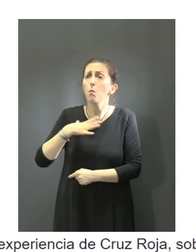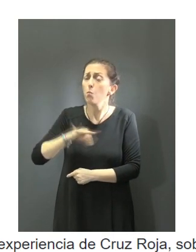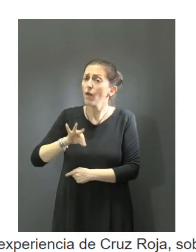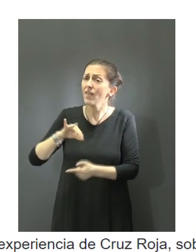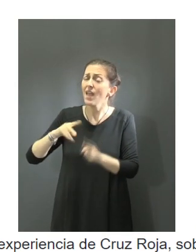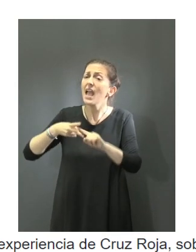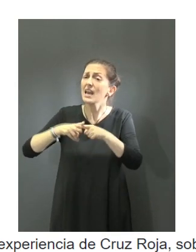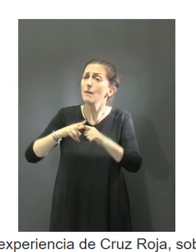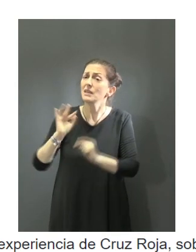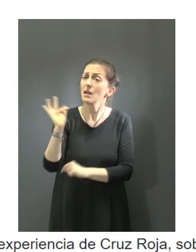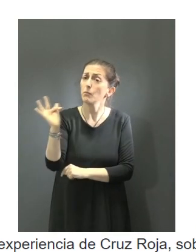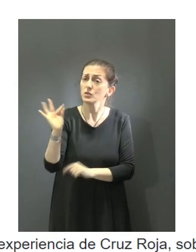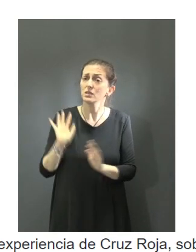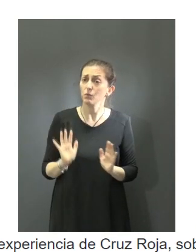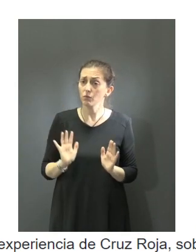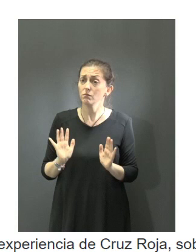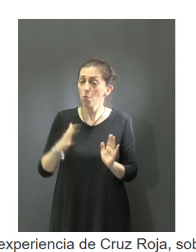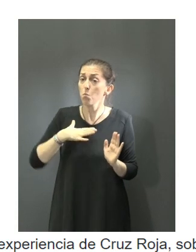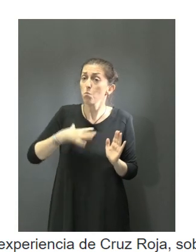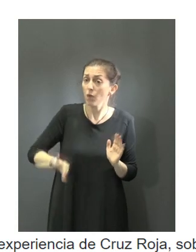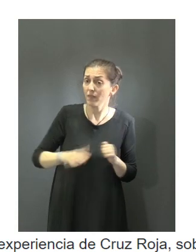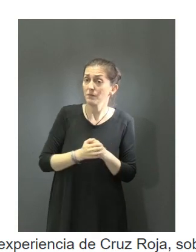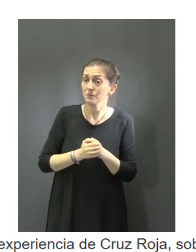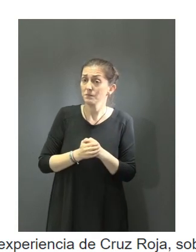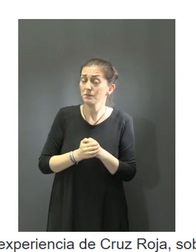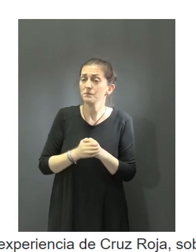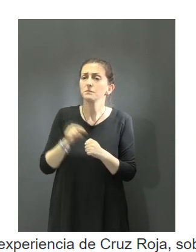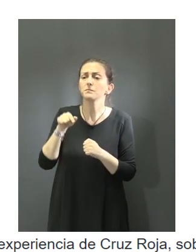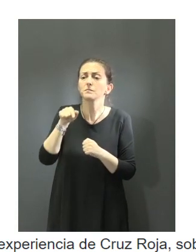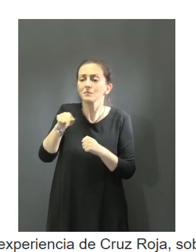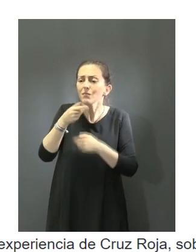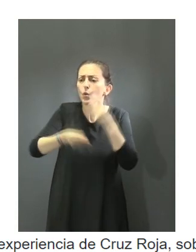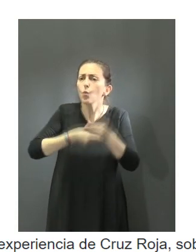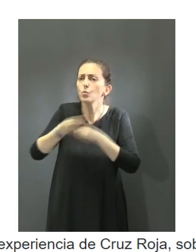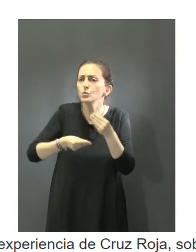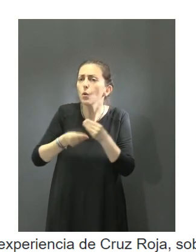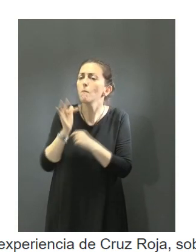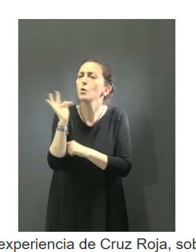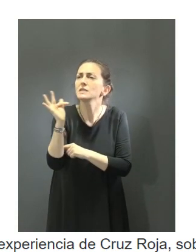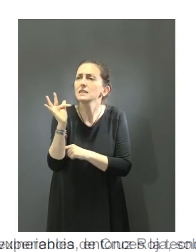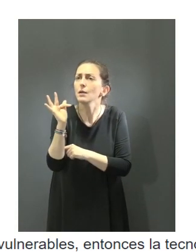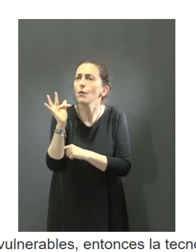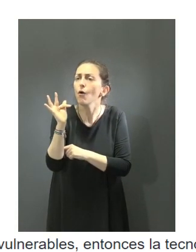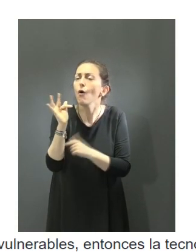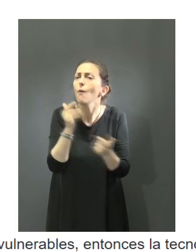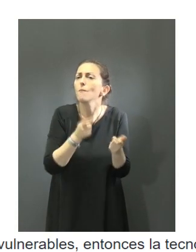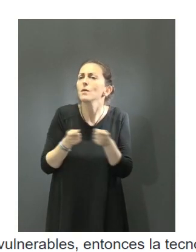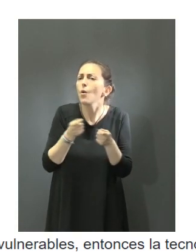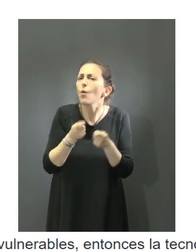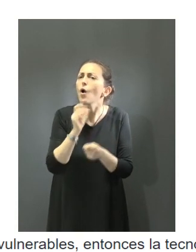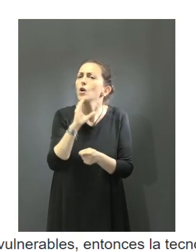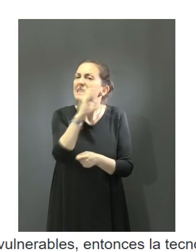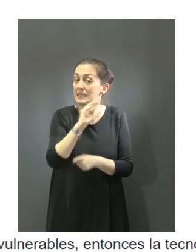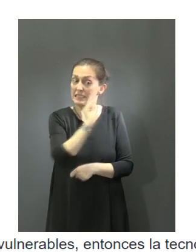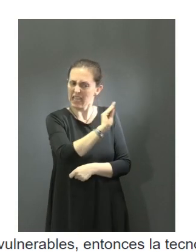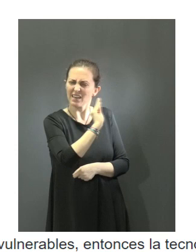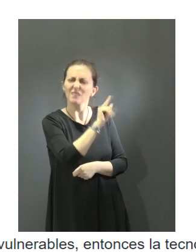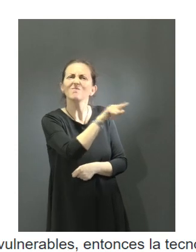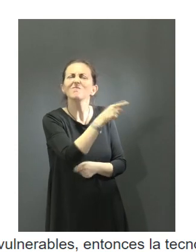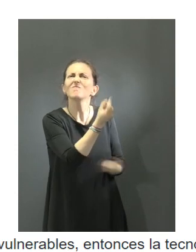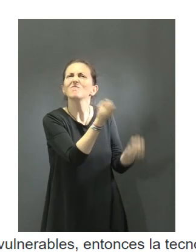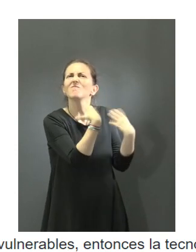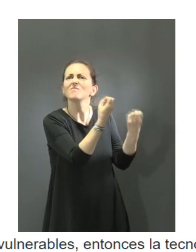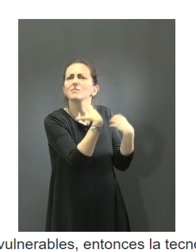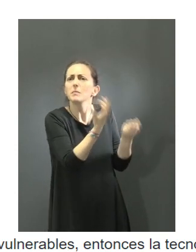buena herramienta. Sobre este uso en positivo de los videojuegos, Cristian, ¿qué nos